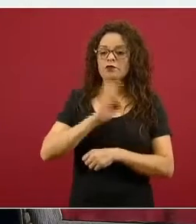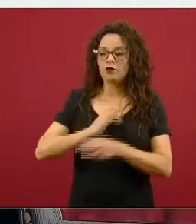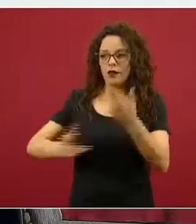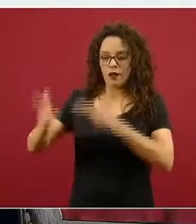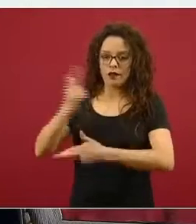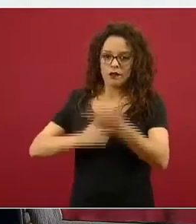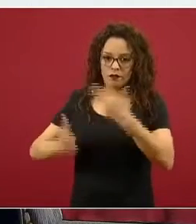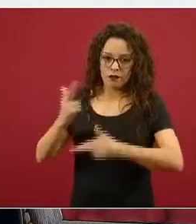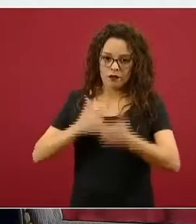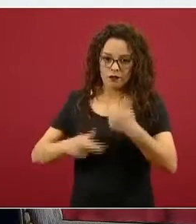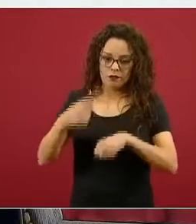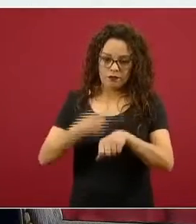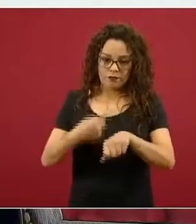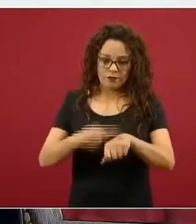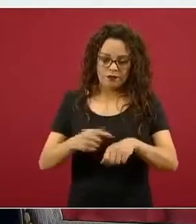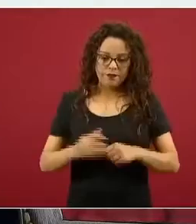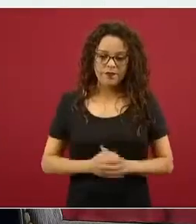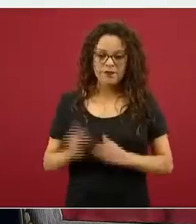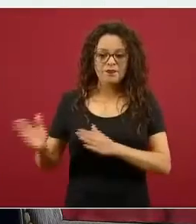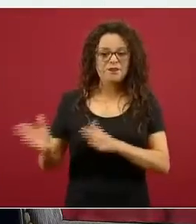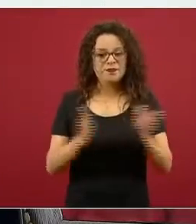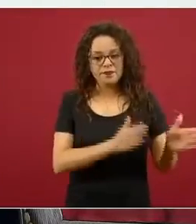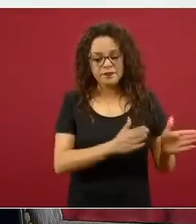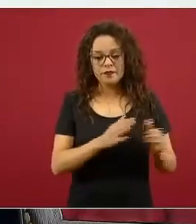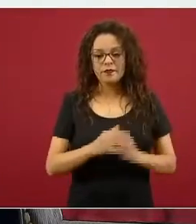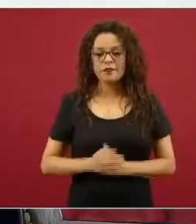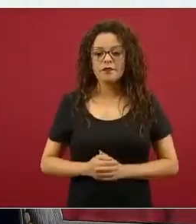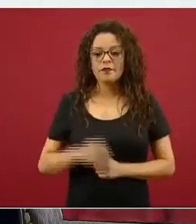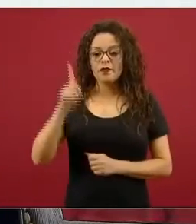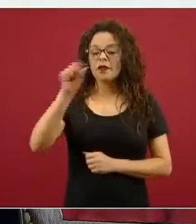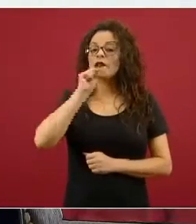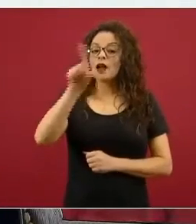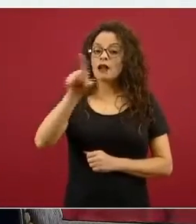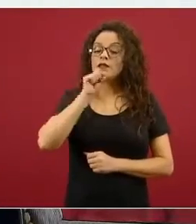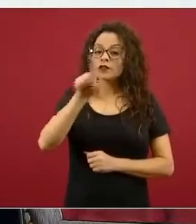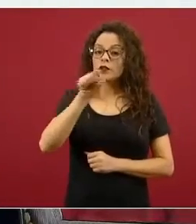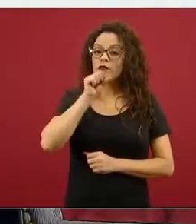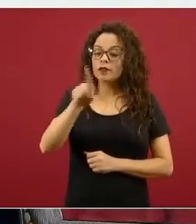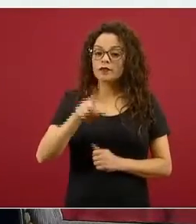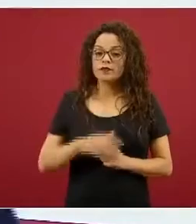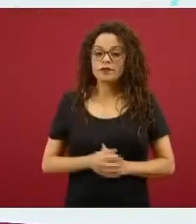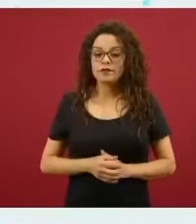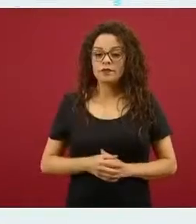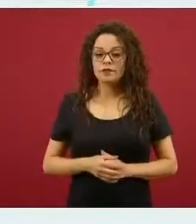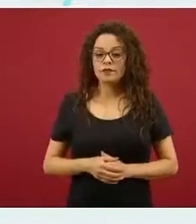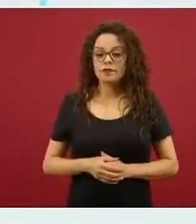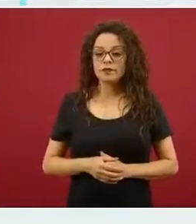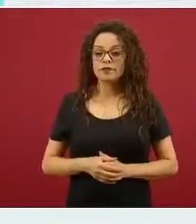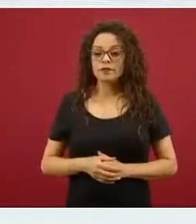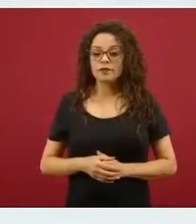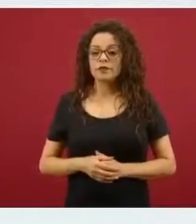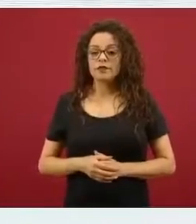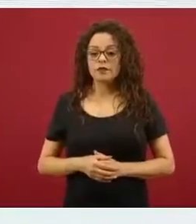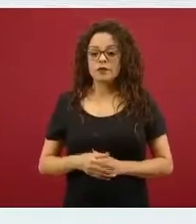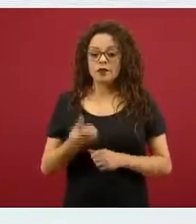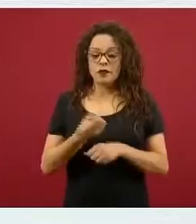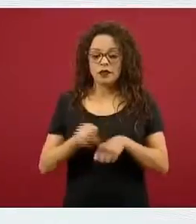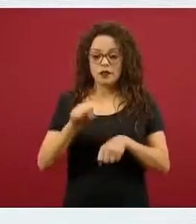siguiente. El estado de Jalisco. Un ascenso muy importante a partir de la